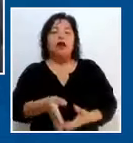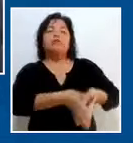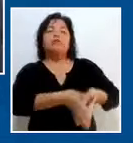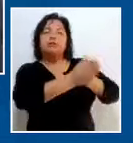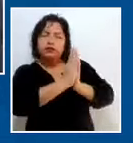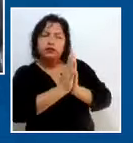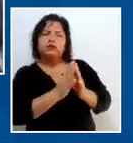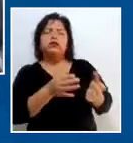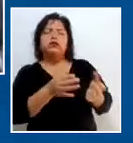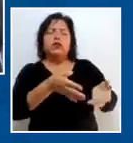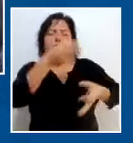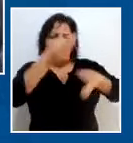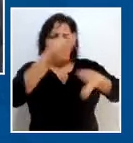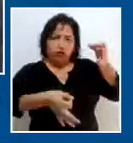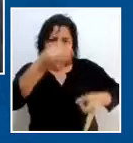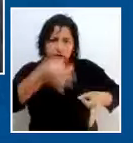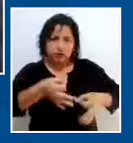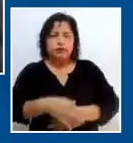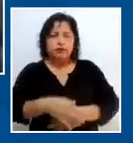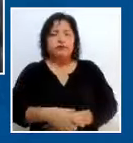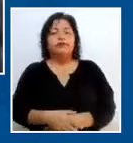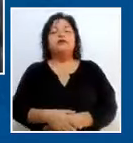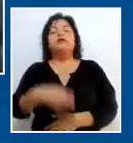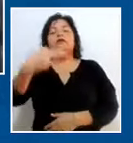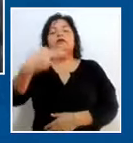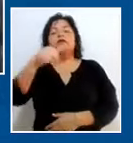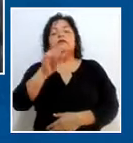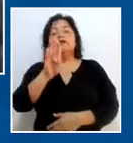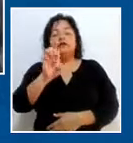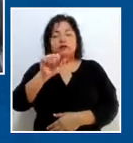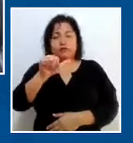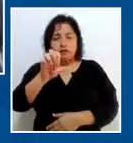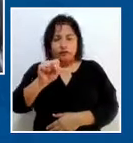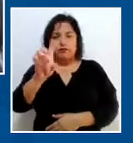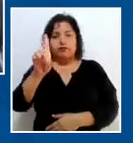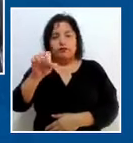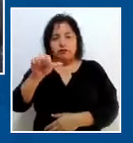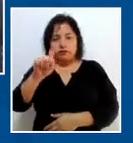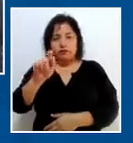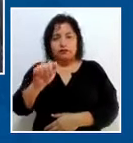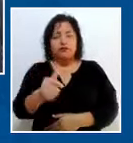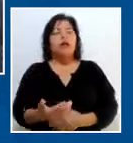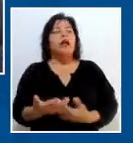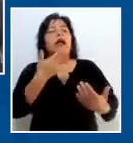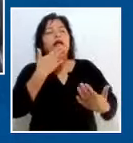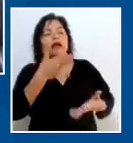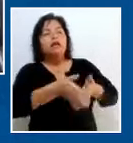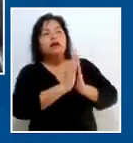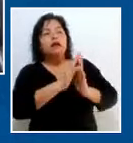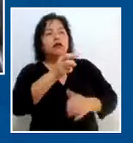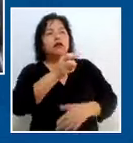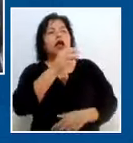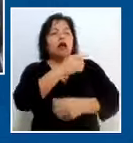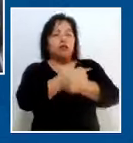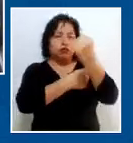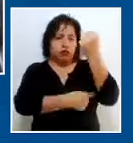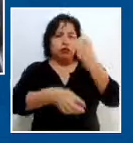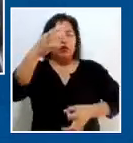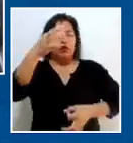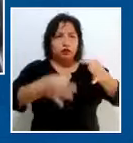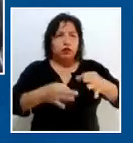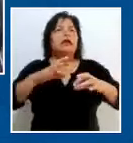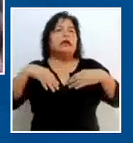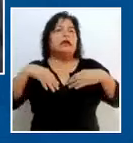una demanda judicial, ¿no?, de habeas data ante el Poder Judicial, que es otro proceso que se puede iniciar